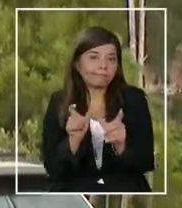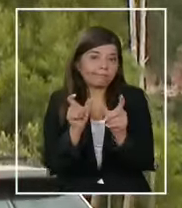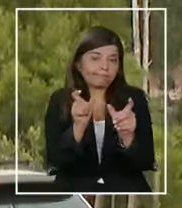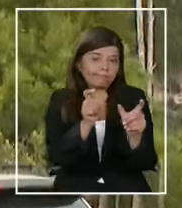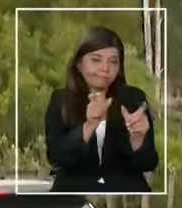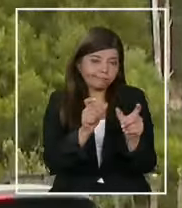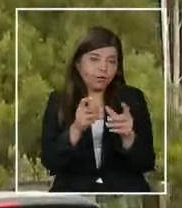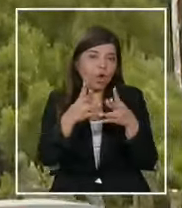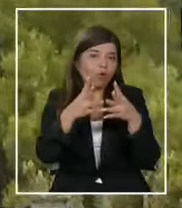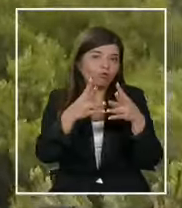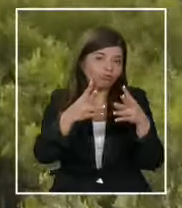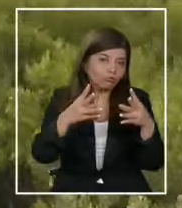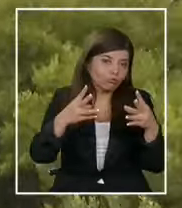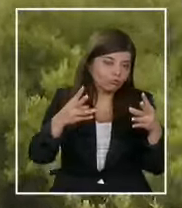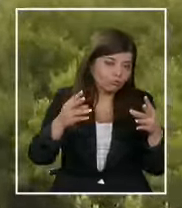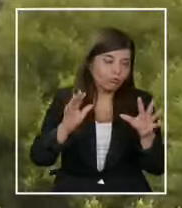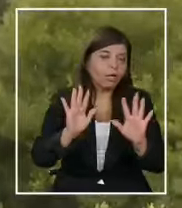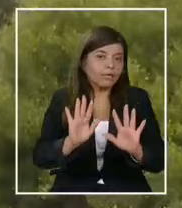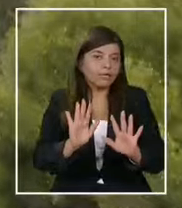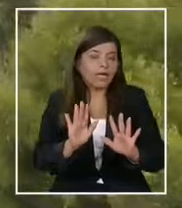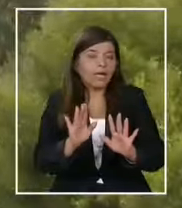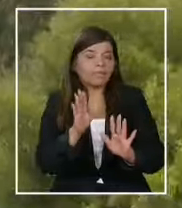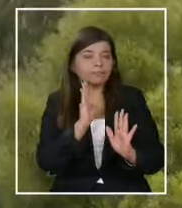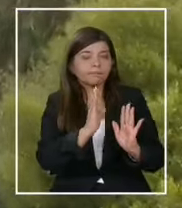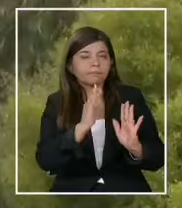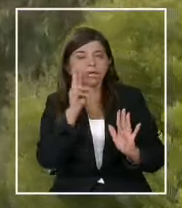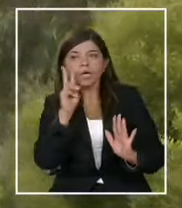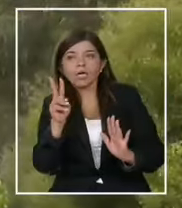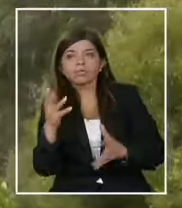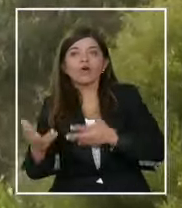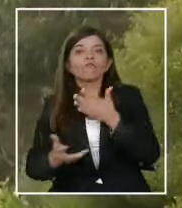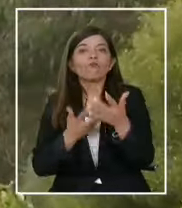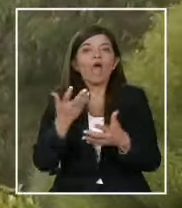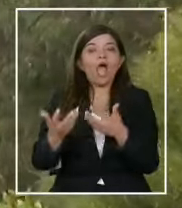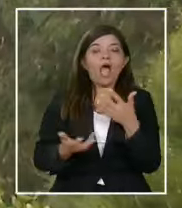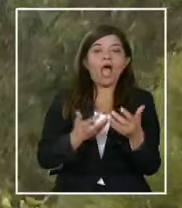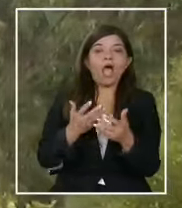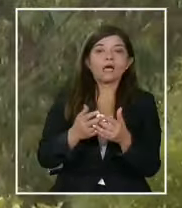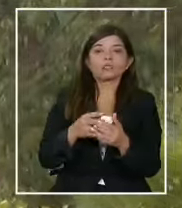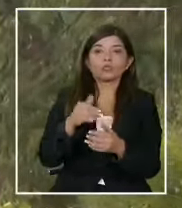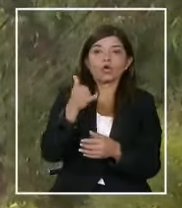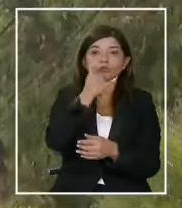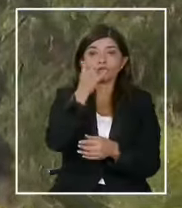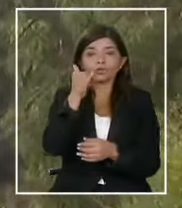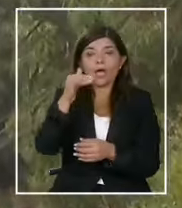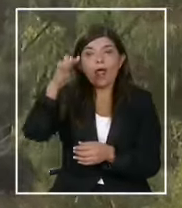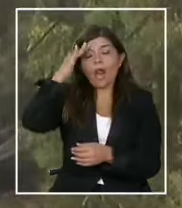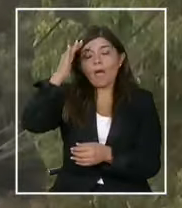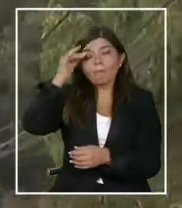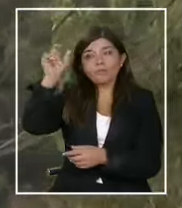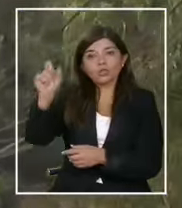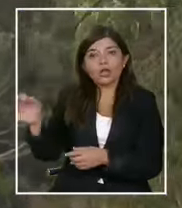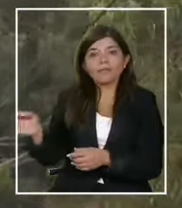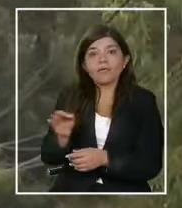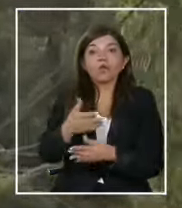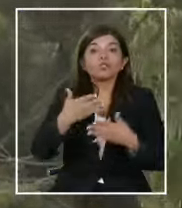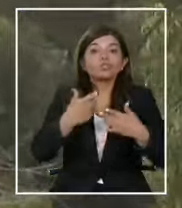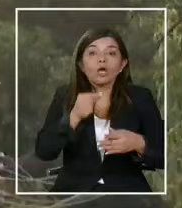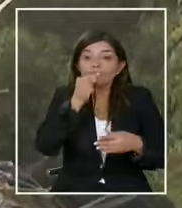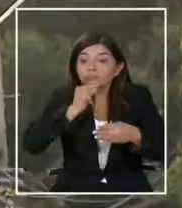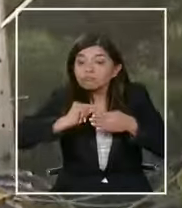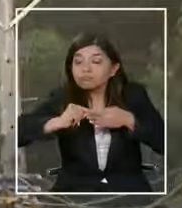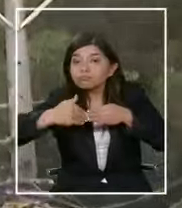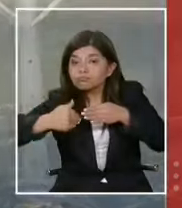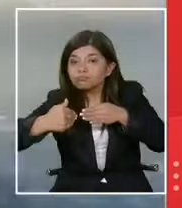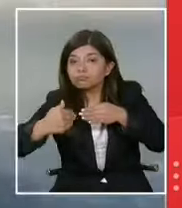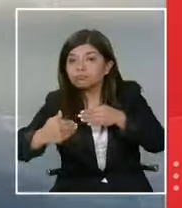Se han realizado una suerte de circunscripción de las llamas, como señalaba fuera de cámara este experto. Así que se espera que dentro ya de las próximas horas,